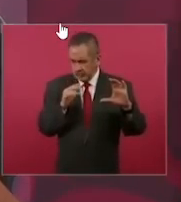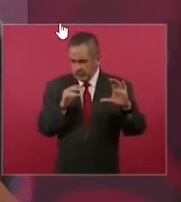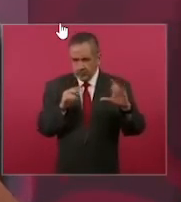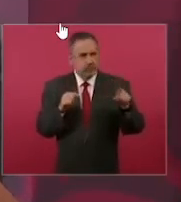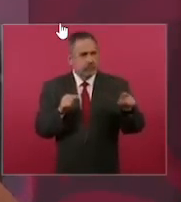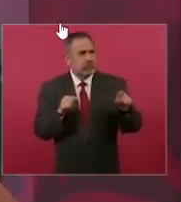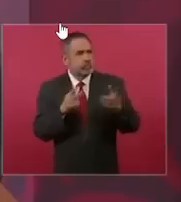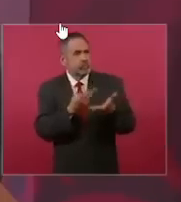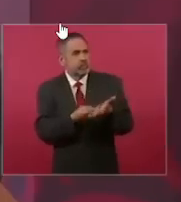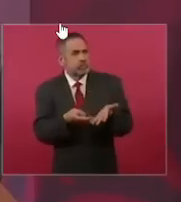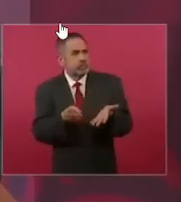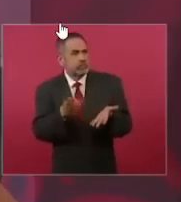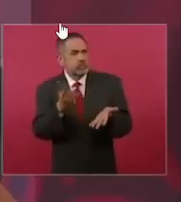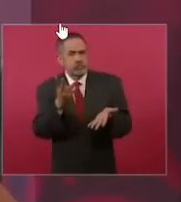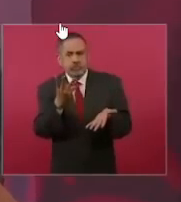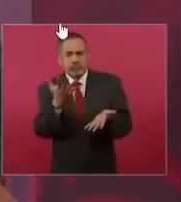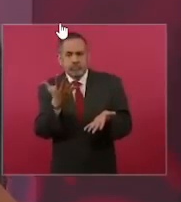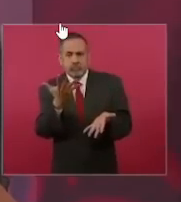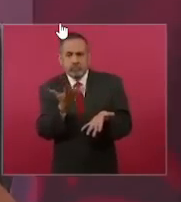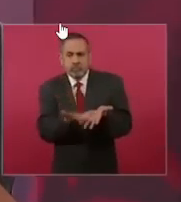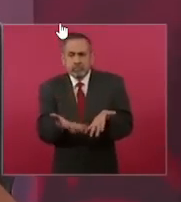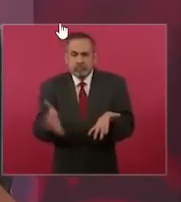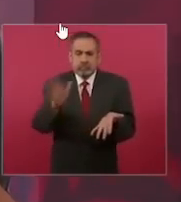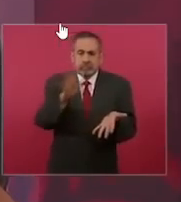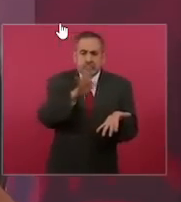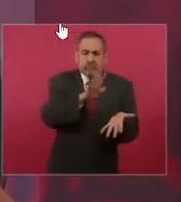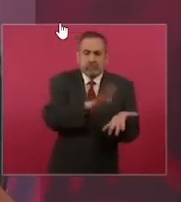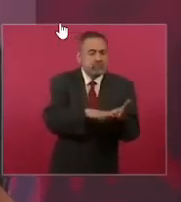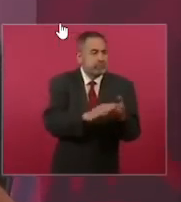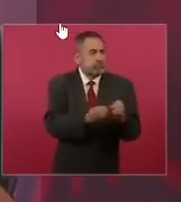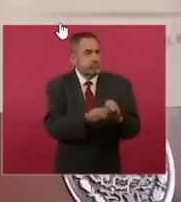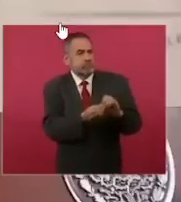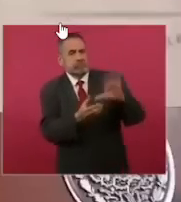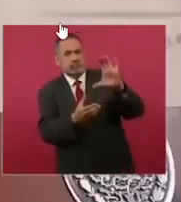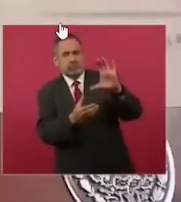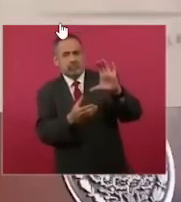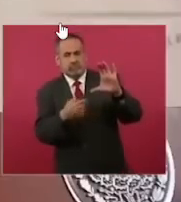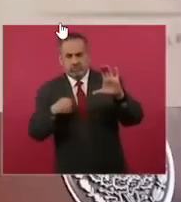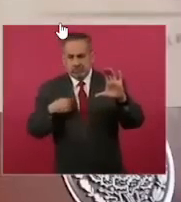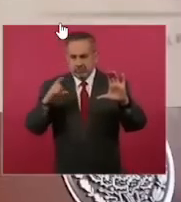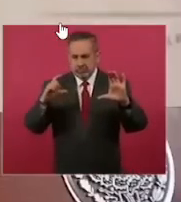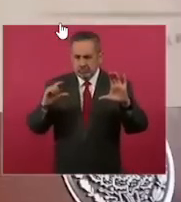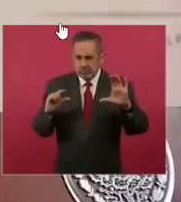cuatro cinco veces más que lo que yo gano